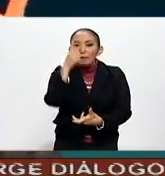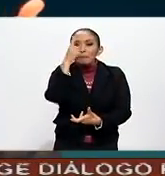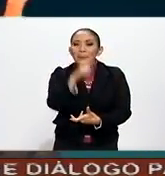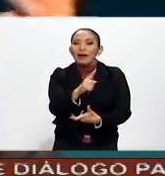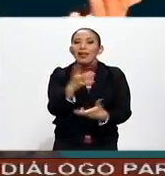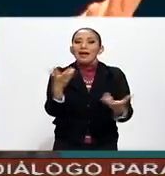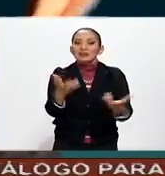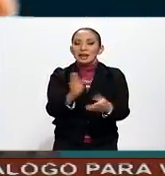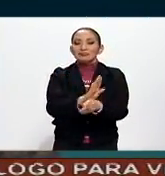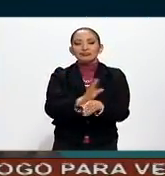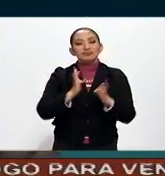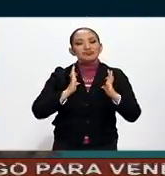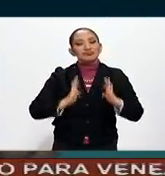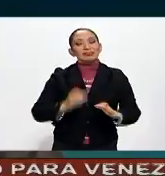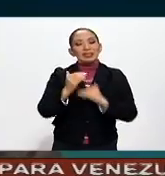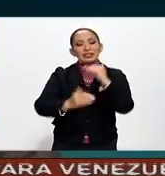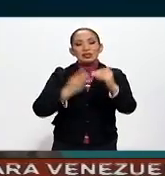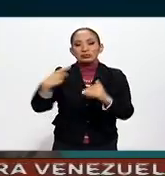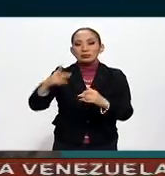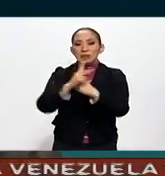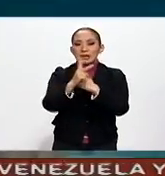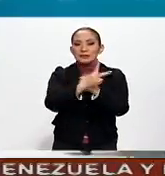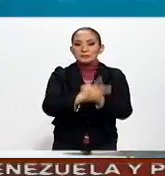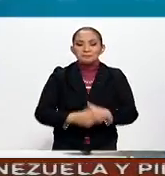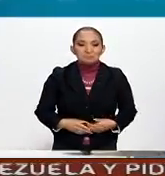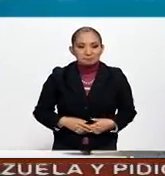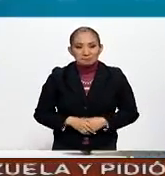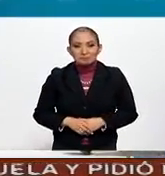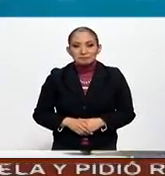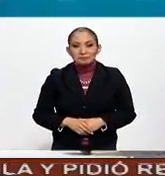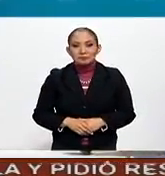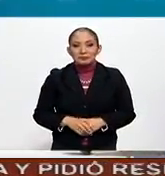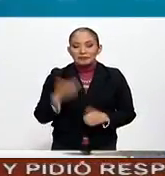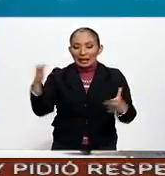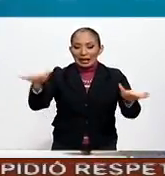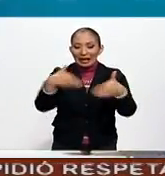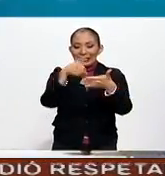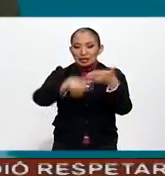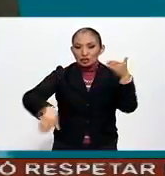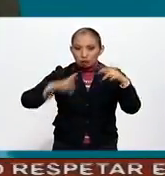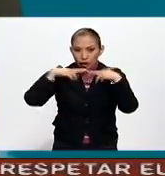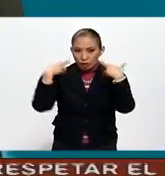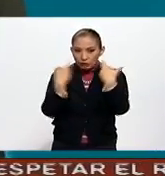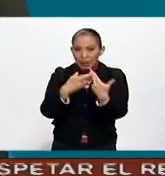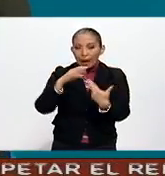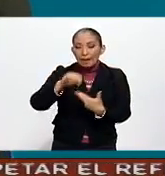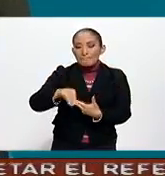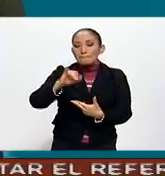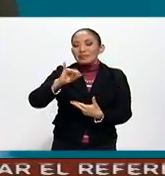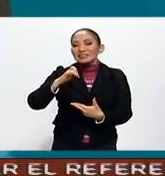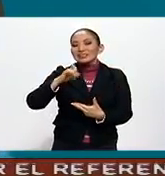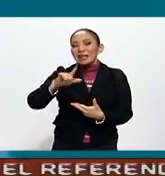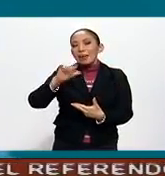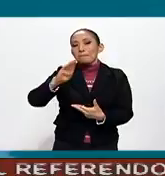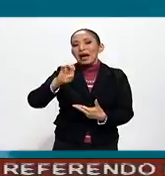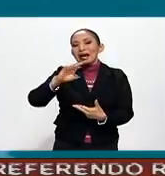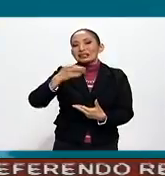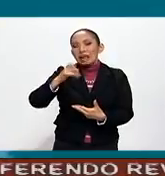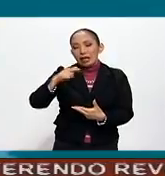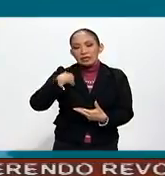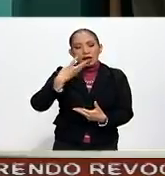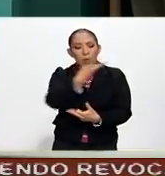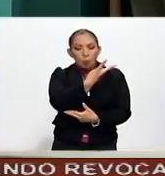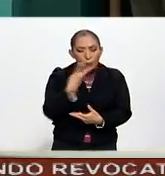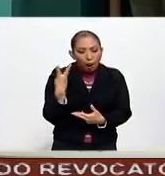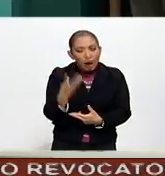para lograr bienestar y desarrollo para nuestras sociedades. En la clausura de la cumbre, Michelle Bachelet llamó a intensificar el trabajo de los